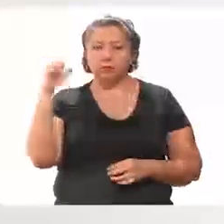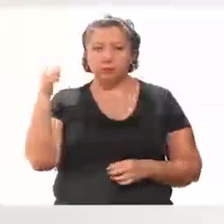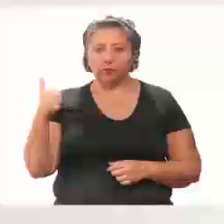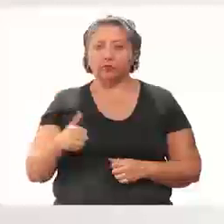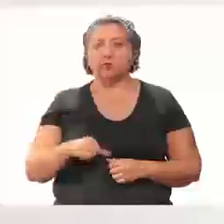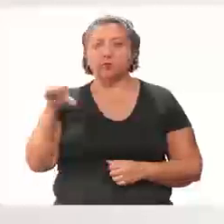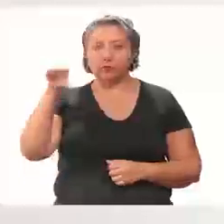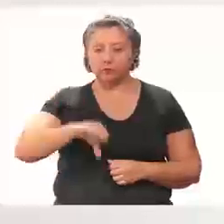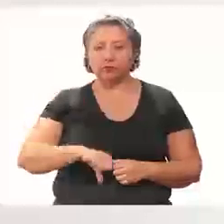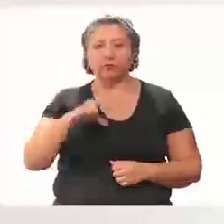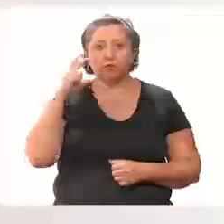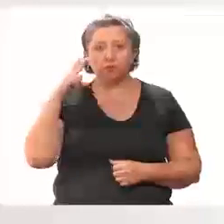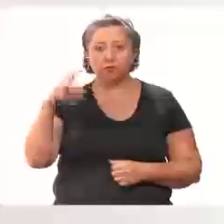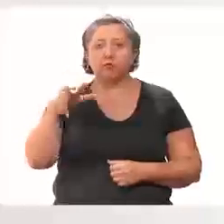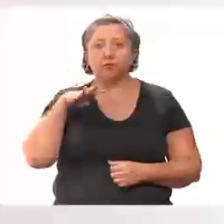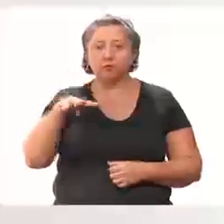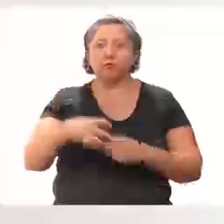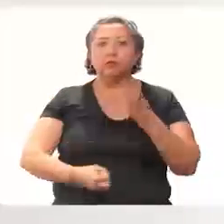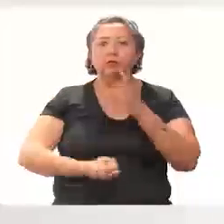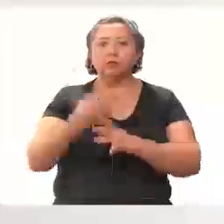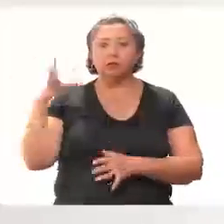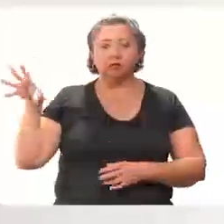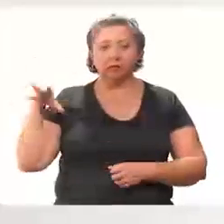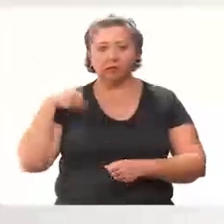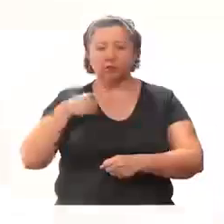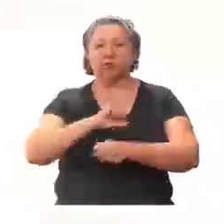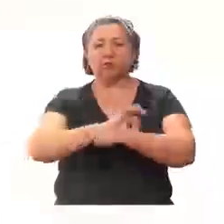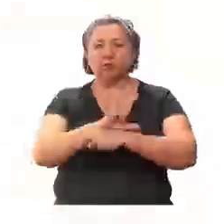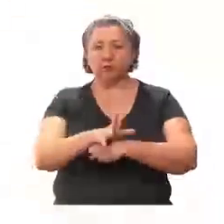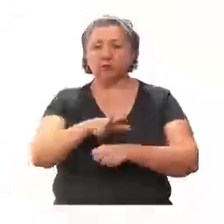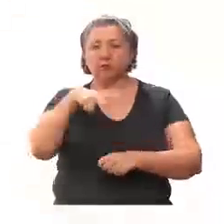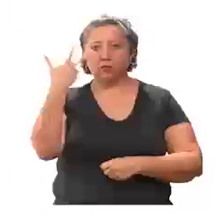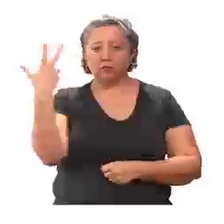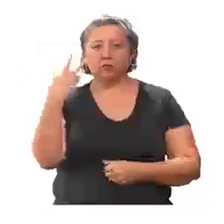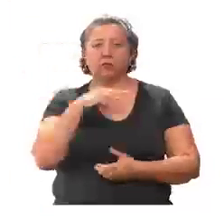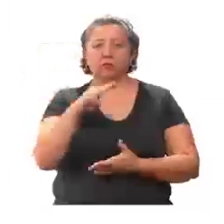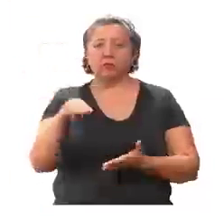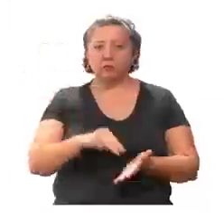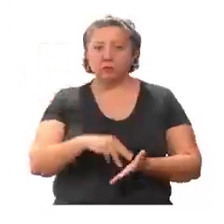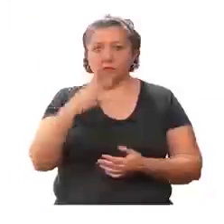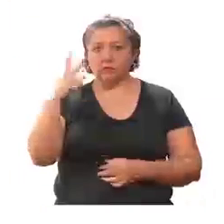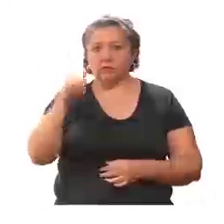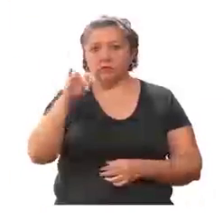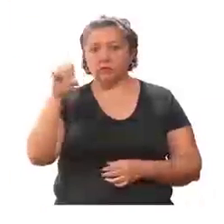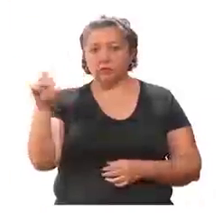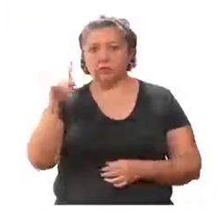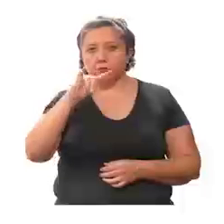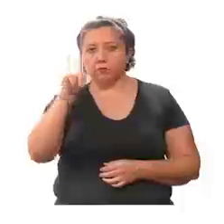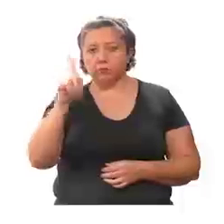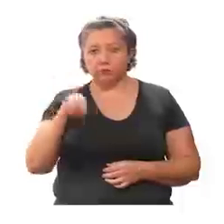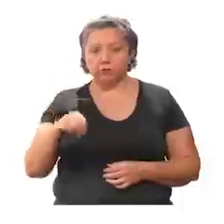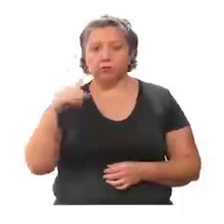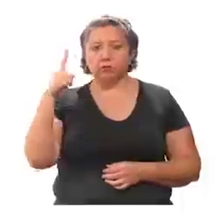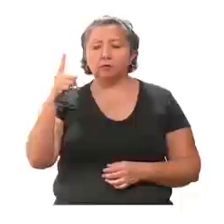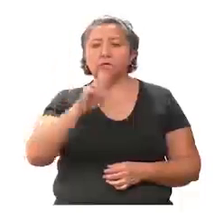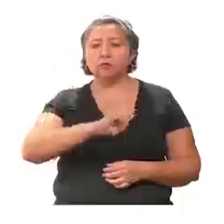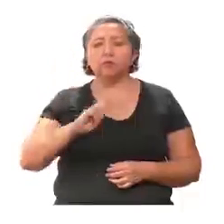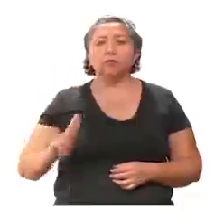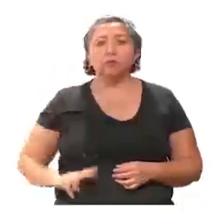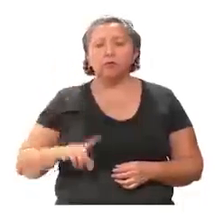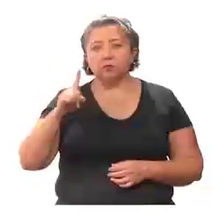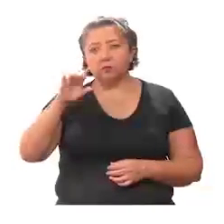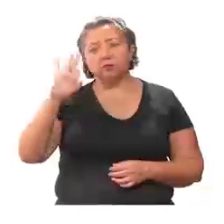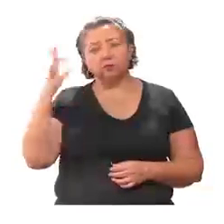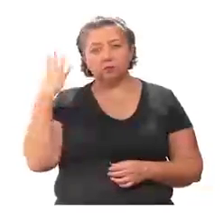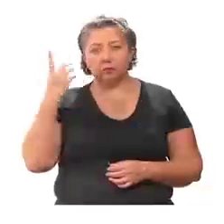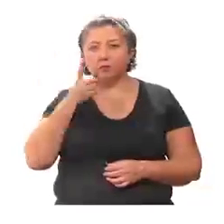77.506. Hoy se detectaron 19 nuevos contagios de coronavirus, 3 en Mérida, 2 en Ticul y Tizimín, 1 en Humán y 1